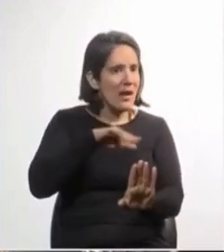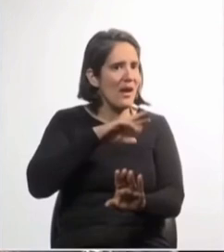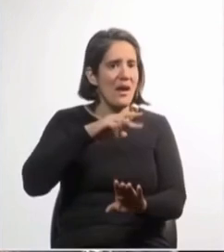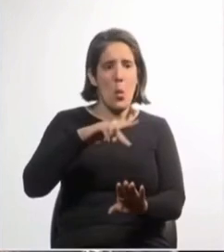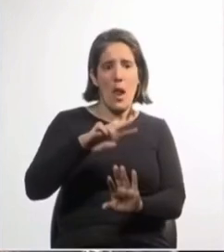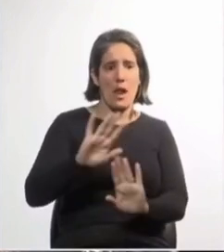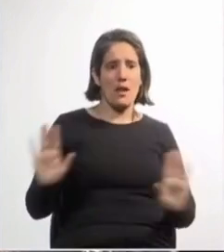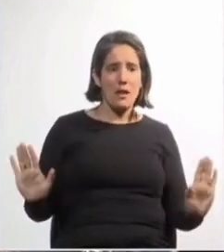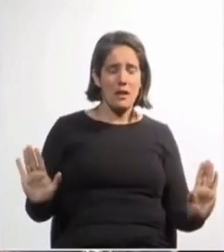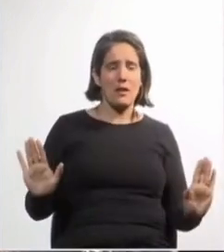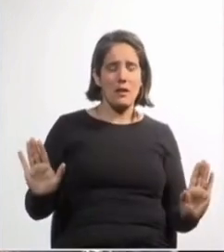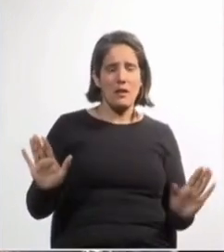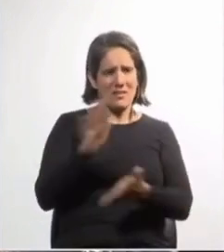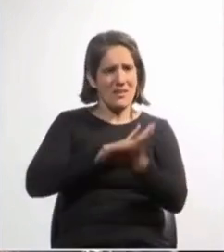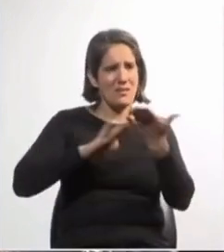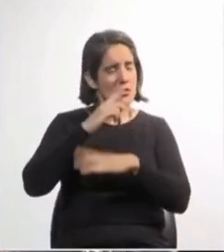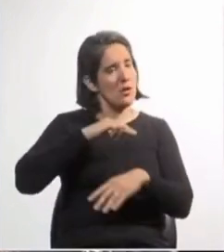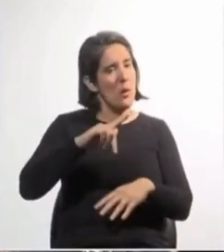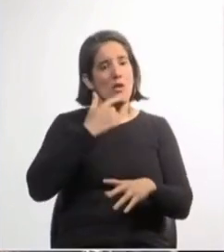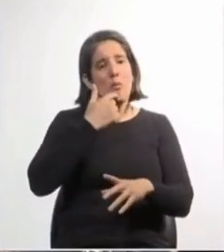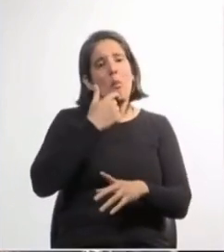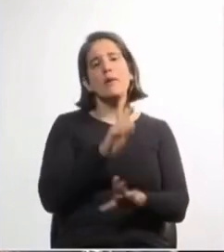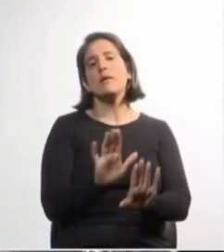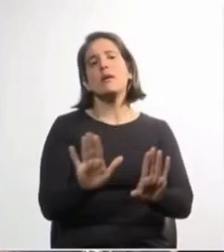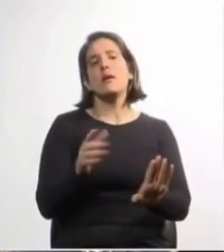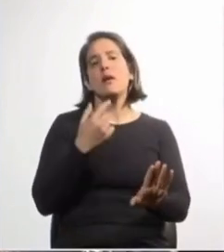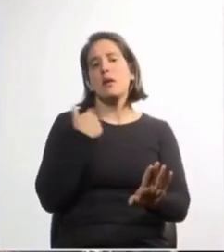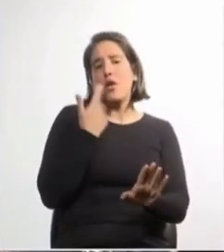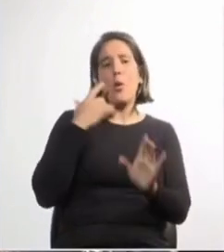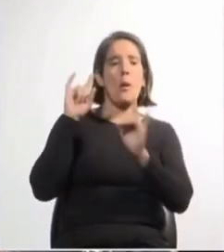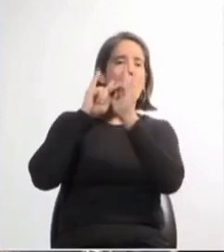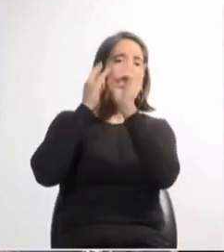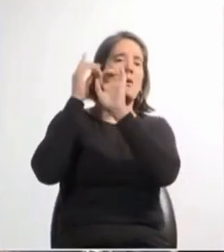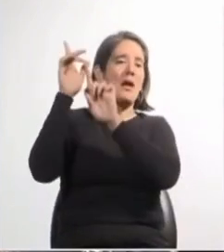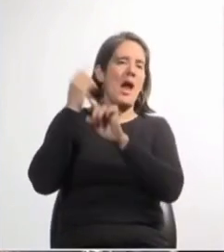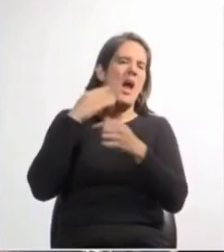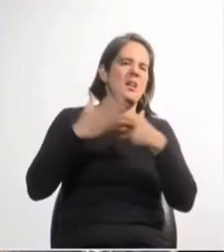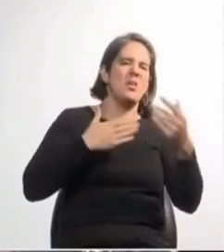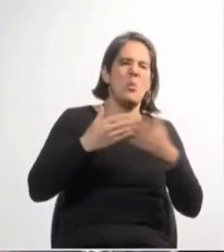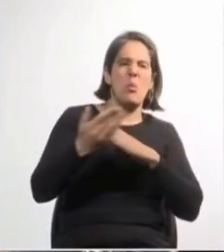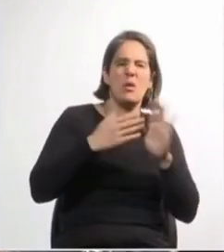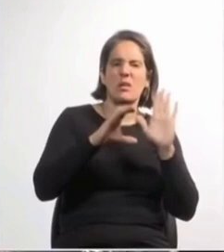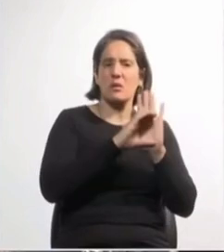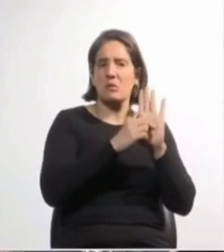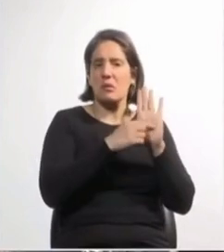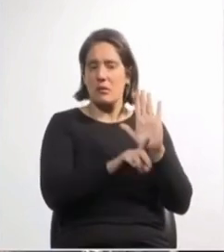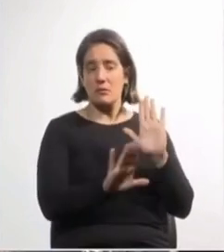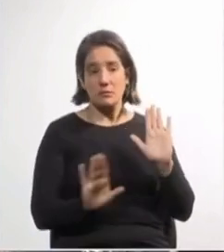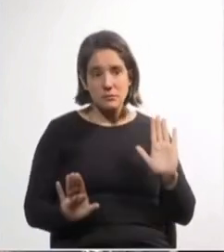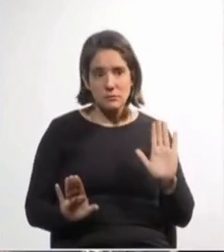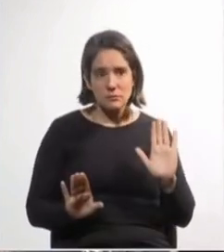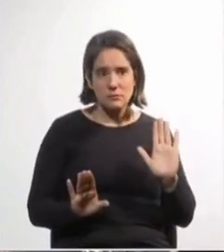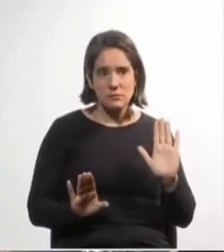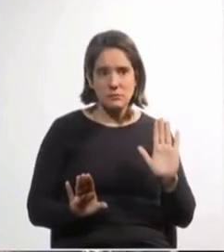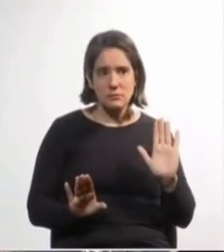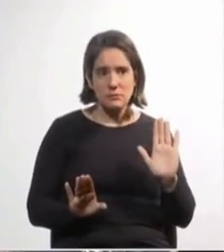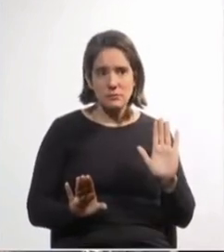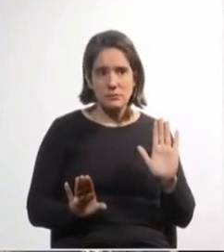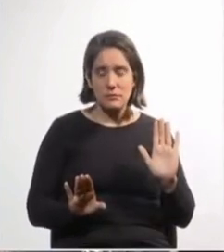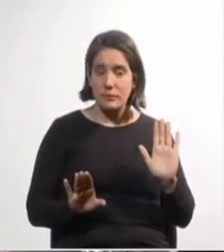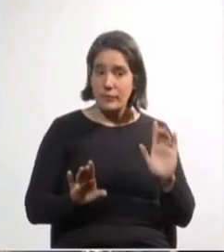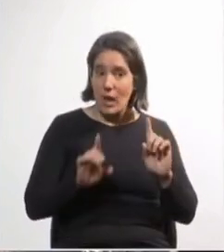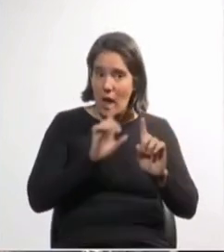mismo. No se puede decir que si hay mayoría en el legislativo no importa la iniciativa del Ejecutivo.